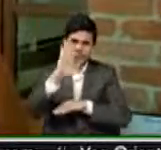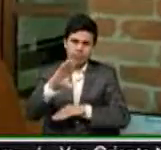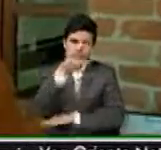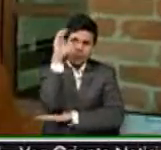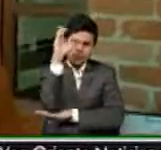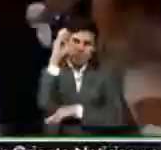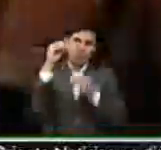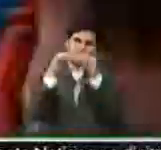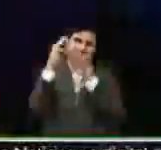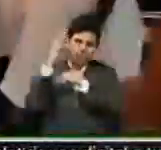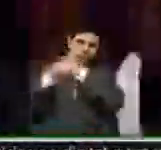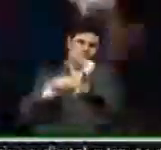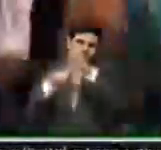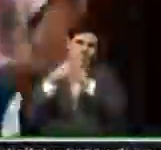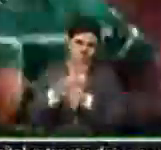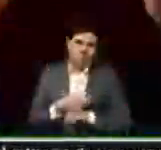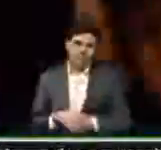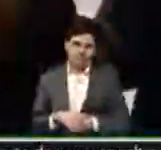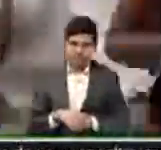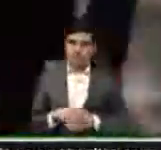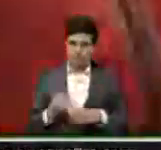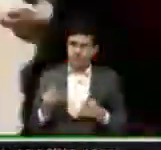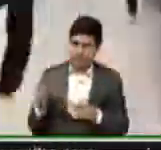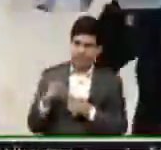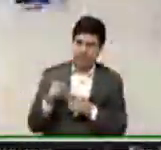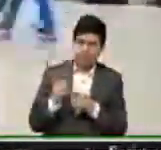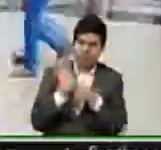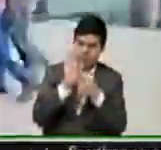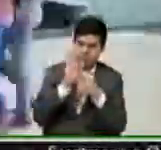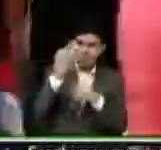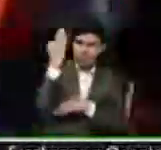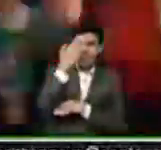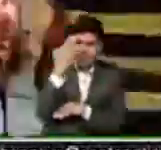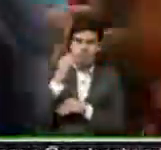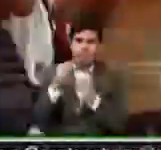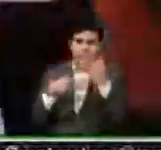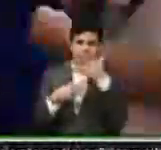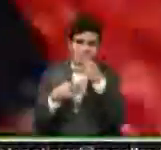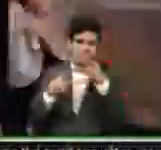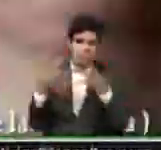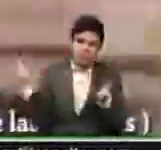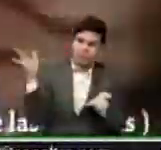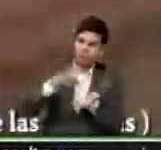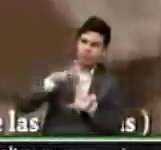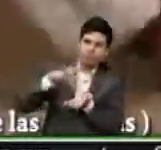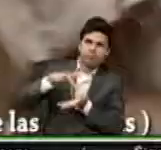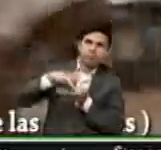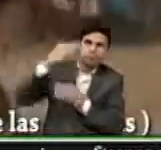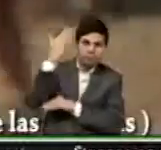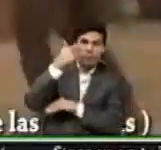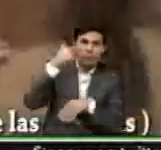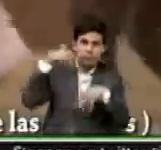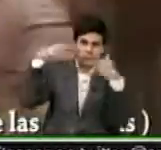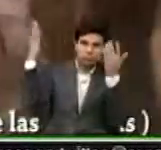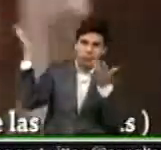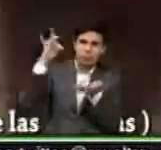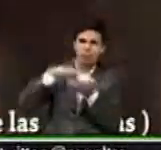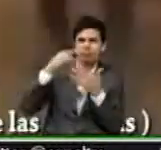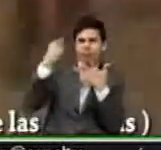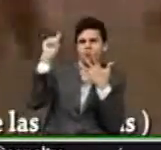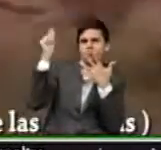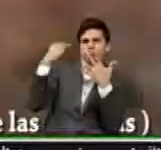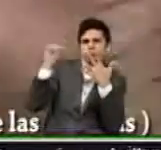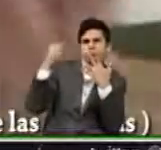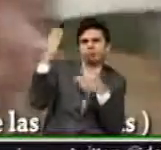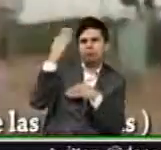Colombia y en el mundo. En esta ocasión, esta 7ª versión recibirá la visita de grandes personalidades del cine para calificar las